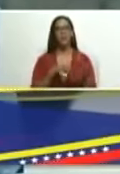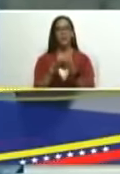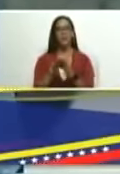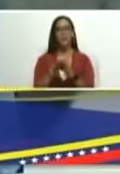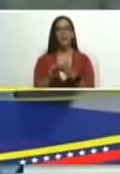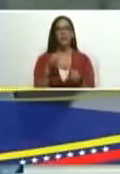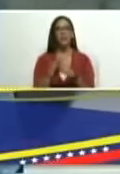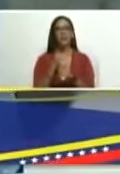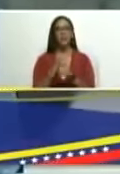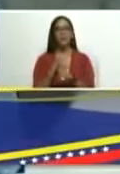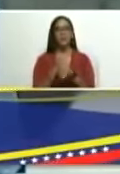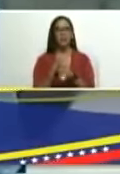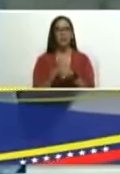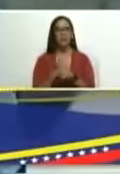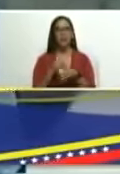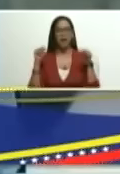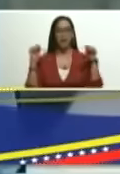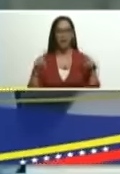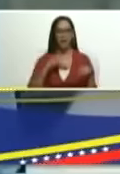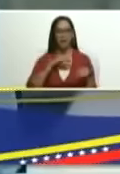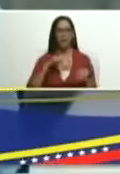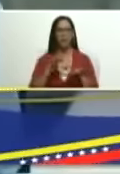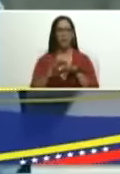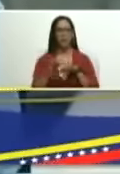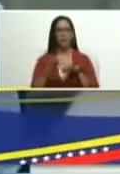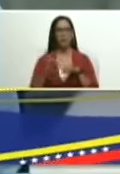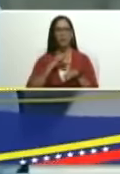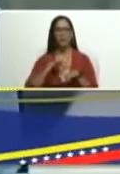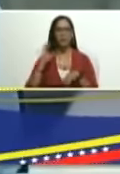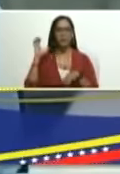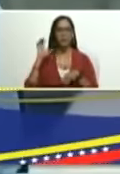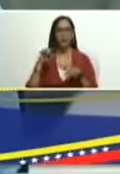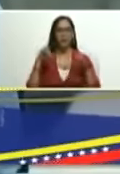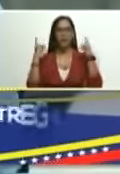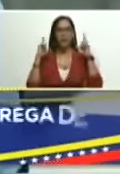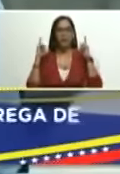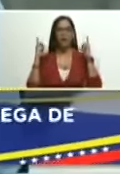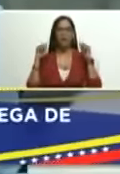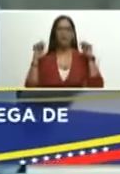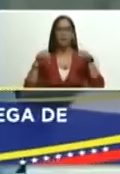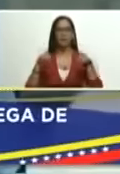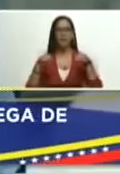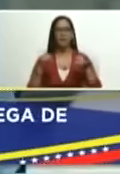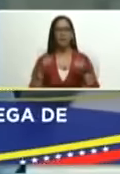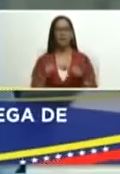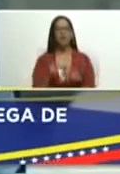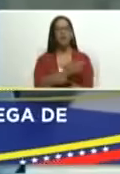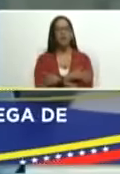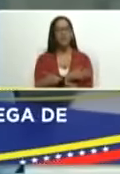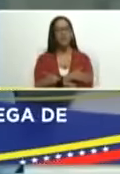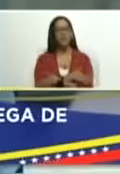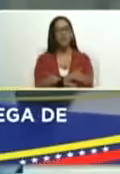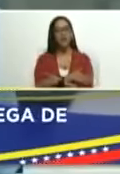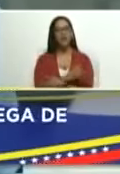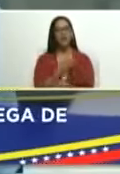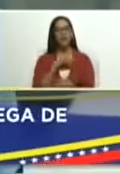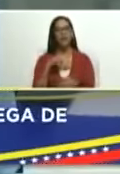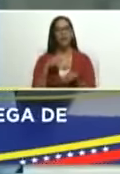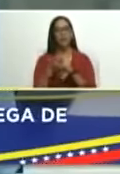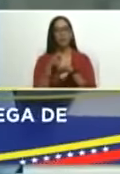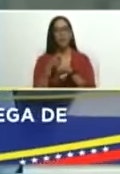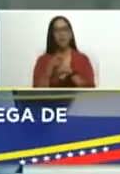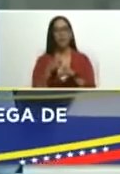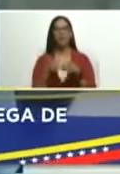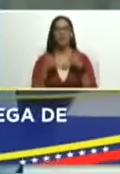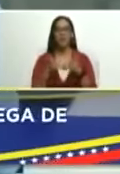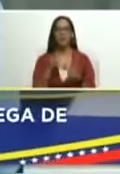estas obras emblemáticas acá en nuestro municipio, en nuestro estado de La Guaira, y aquí pues felicitar a nuestro gobernador, que muy bien